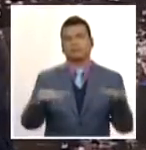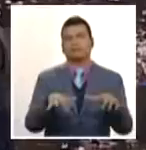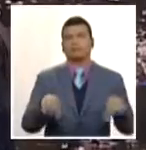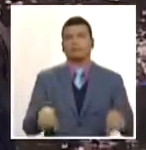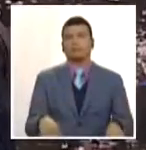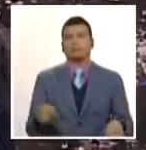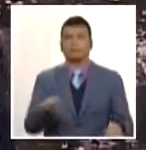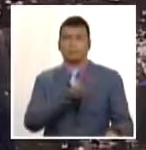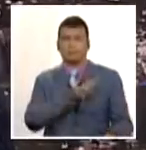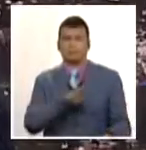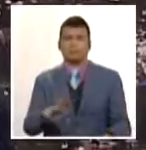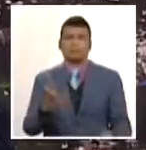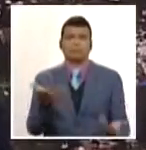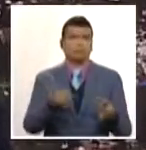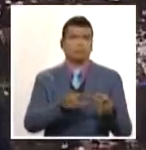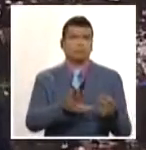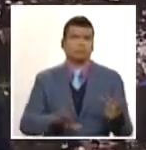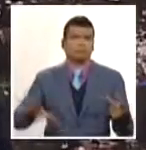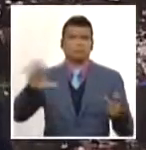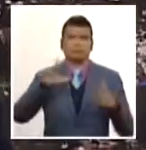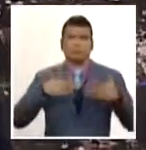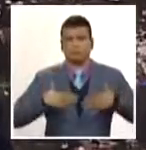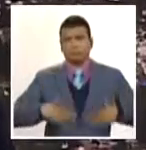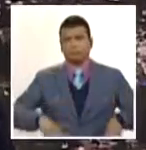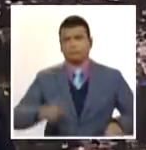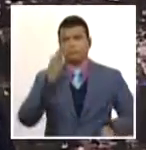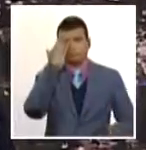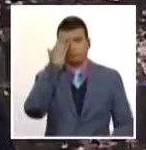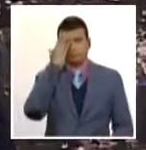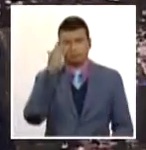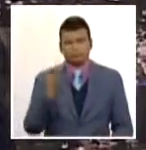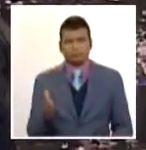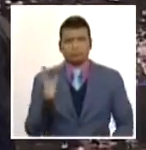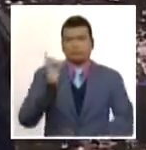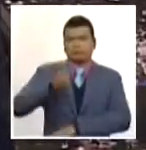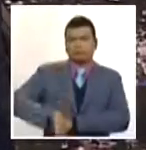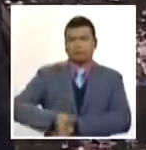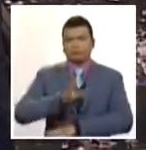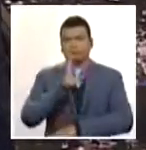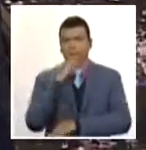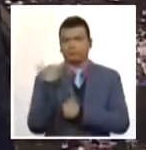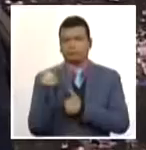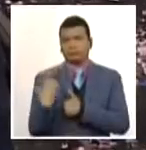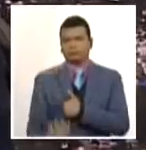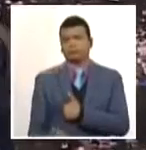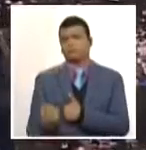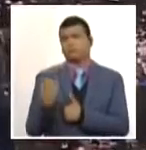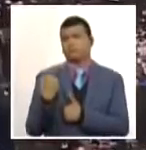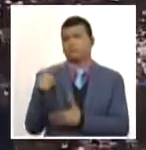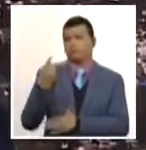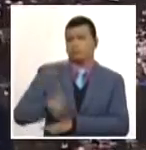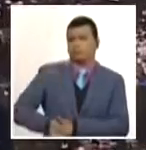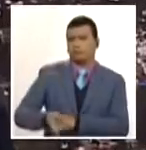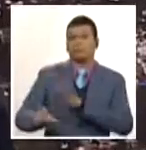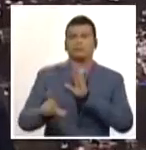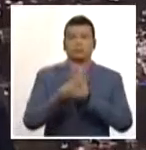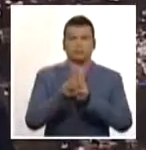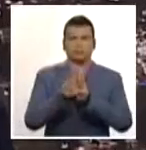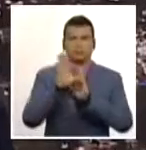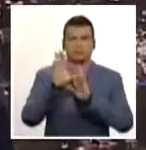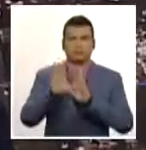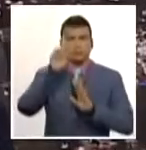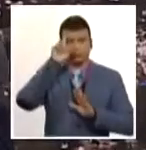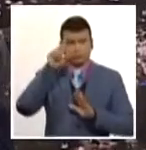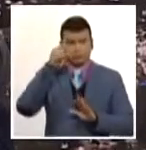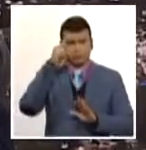Cauca o cualquier departamento, ustedes saben que no ordena el territorio. Apenas vamos a comenzar a hacerlo porque nos faculta una ley. Este gobierno